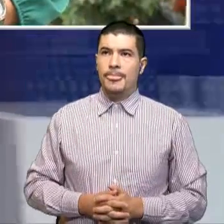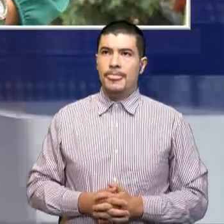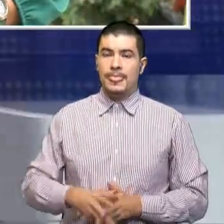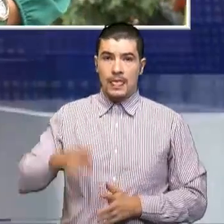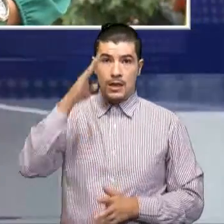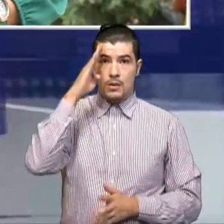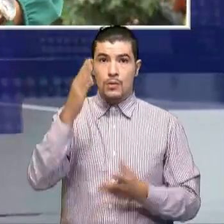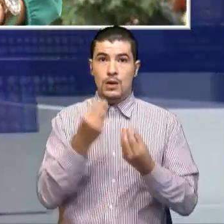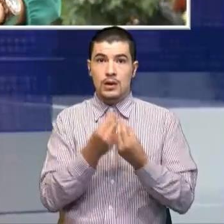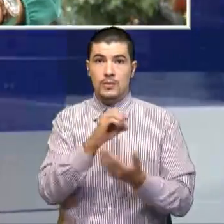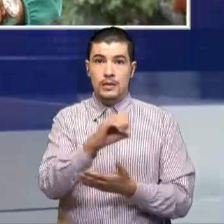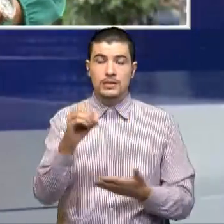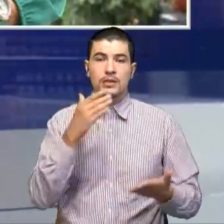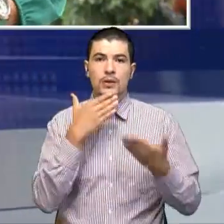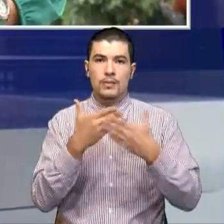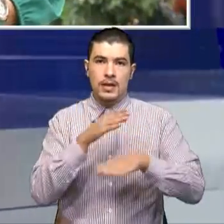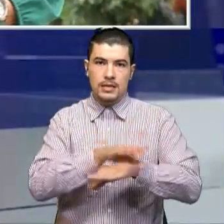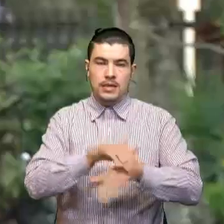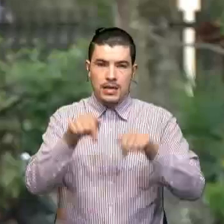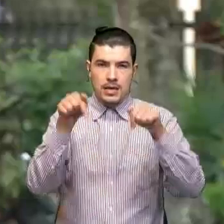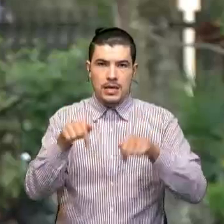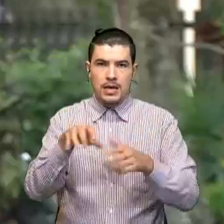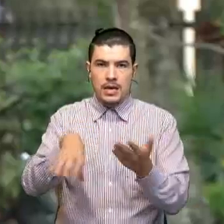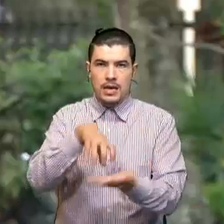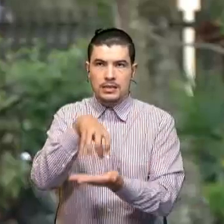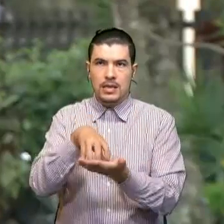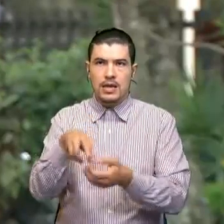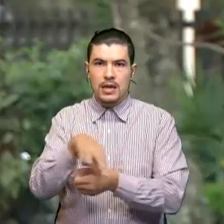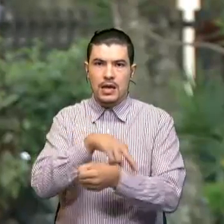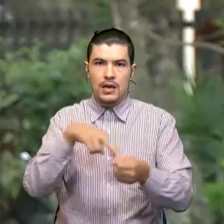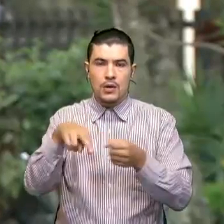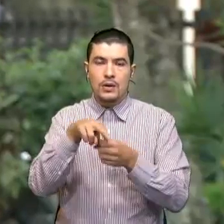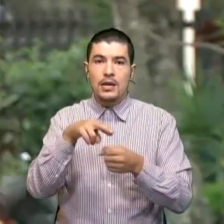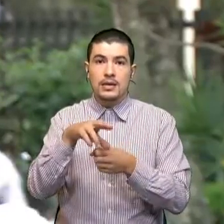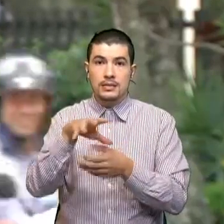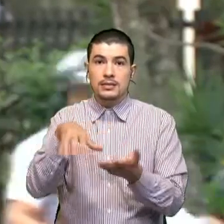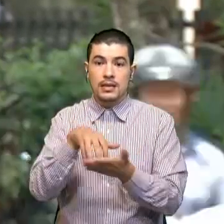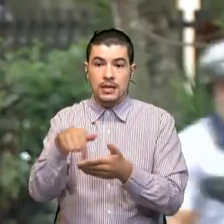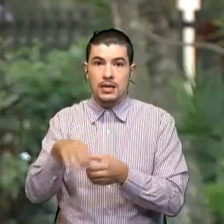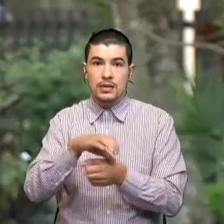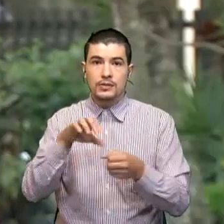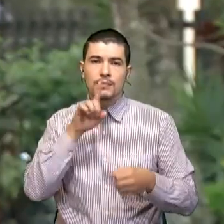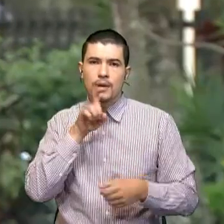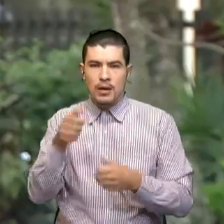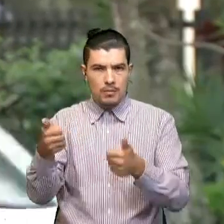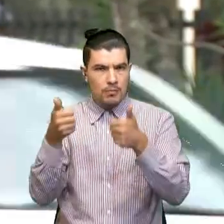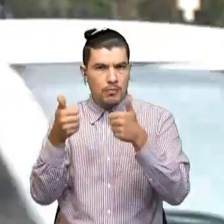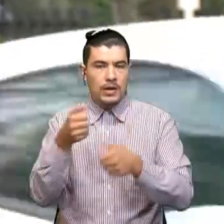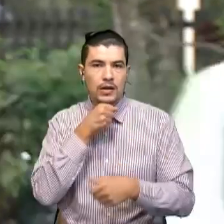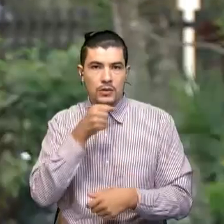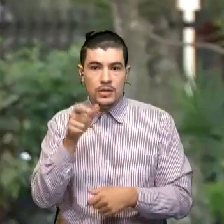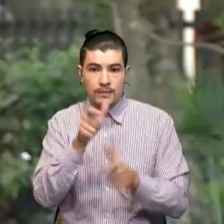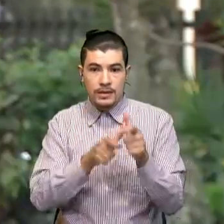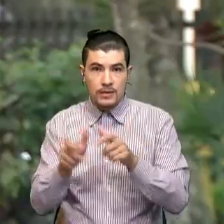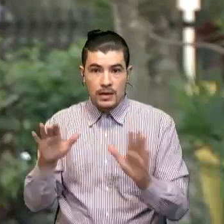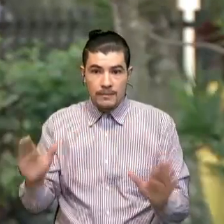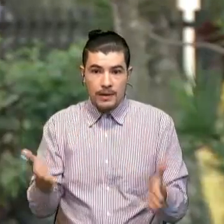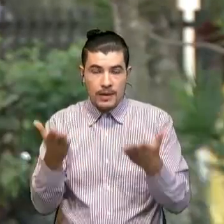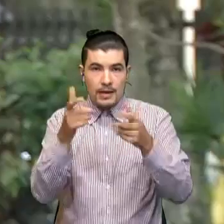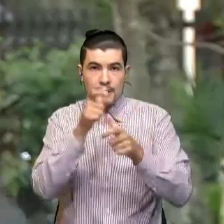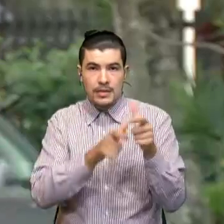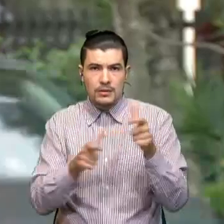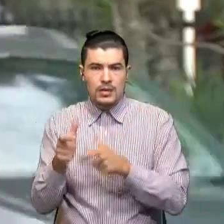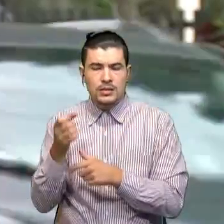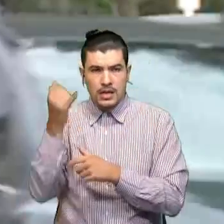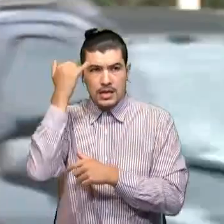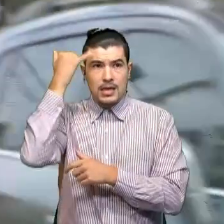Hola, compañeros y televidentes. Los saludo desde la sede regional del SENA, aquí en Bucaramanga, donde llegan buenas noticias para emprendedores y personas que